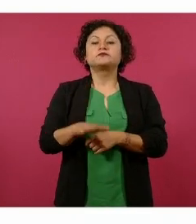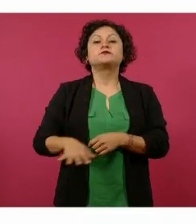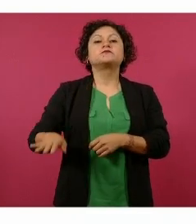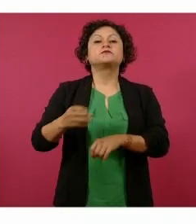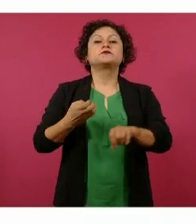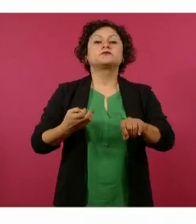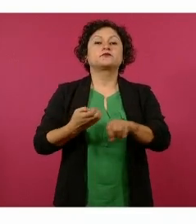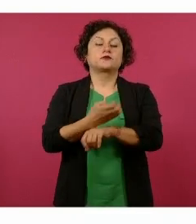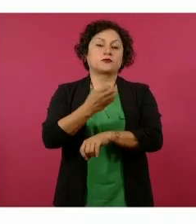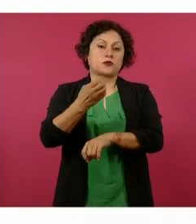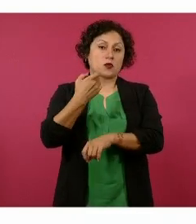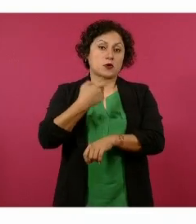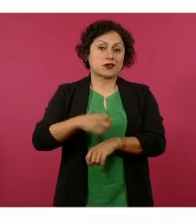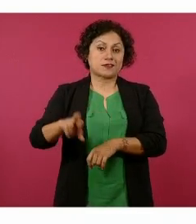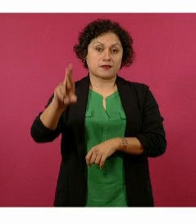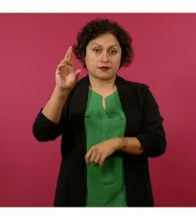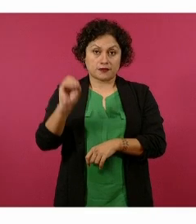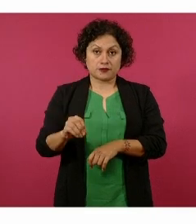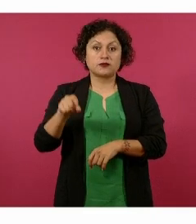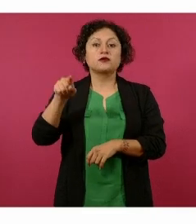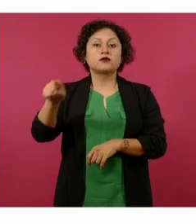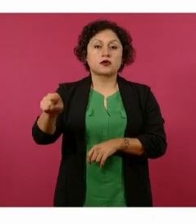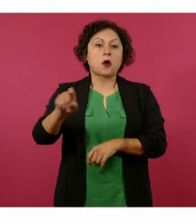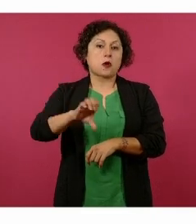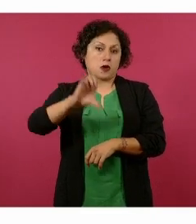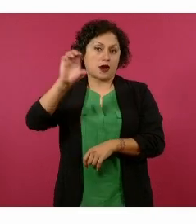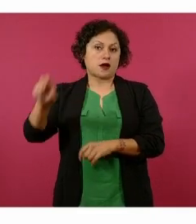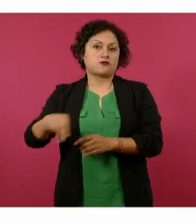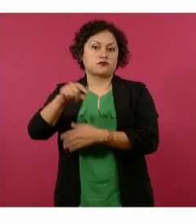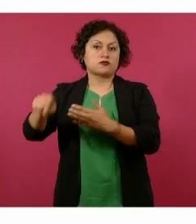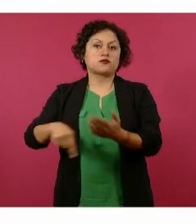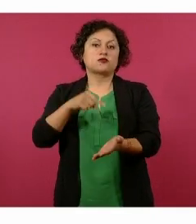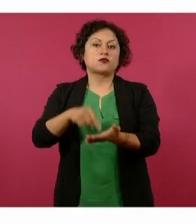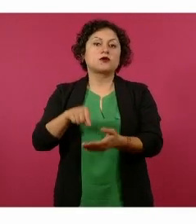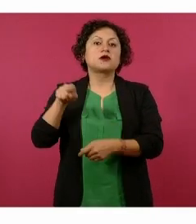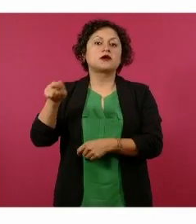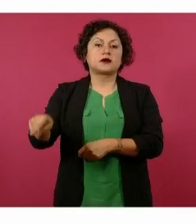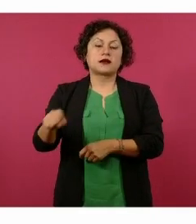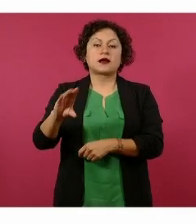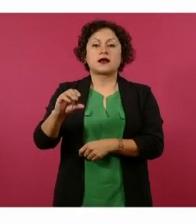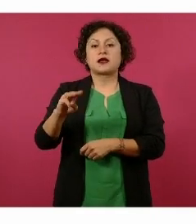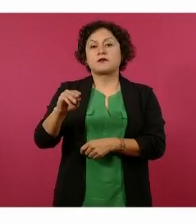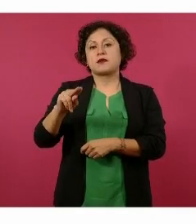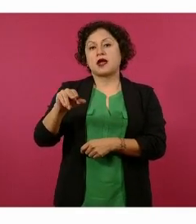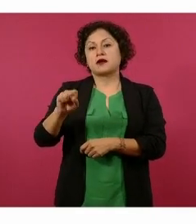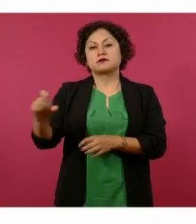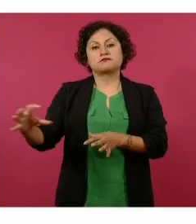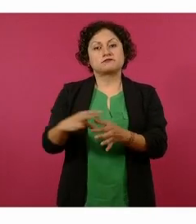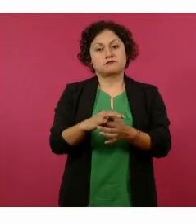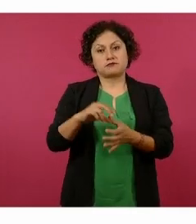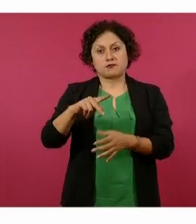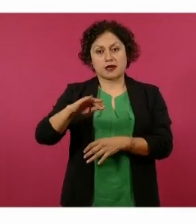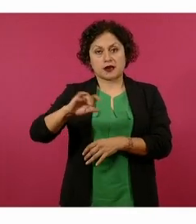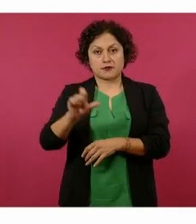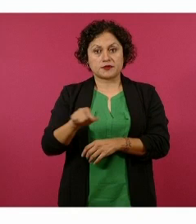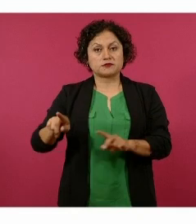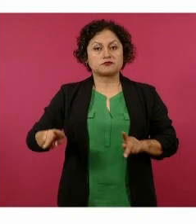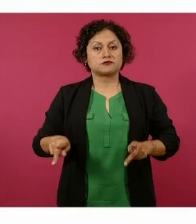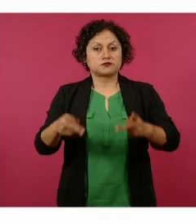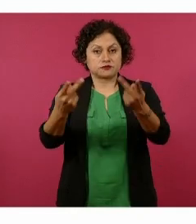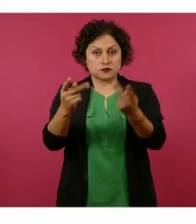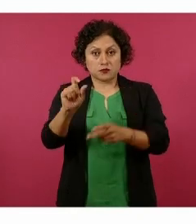Roo, en Cancún específicamente, Servicio Caimanes, una franquicia de Pemex, con el litro en promedio en